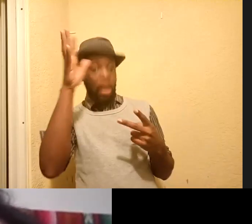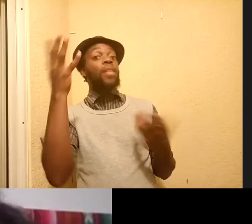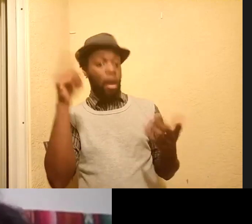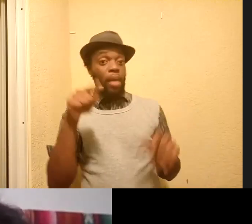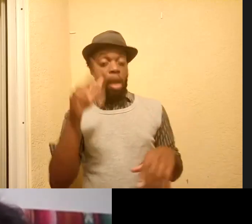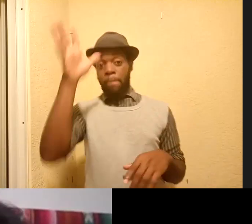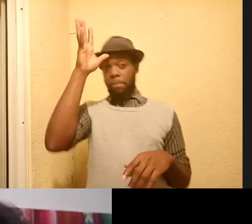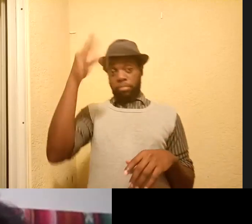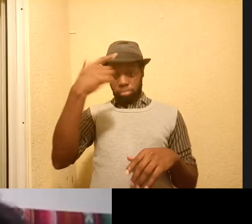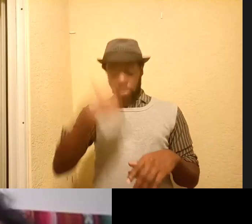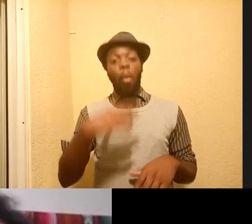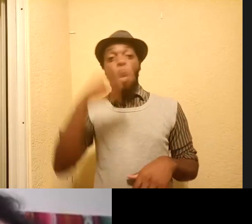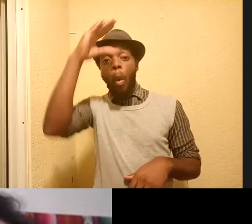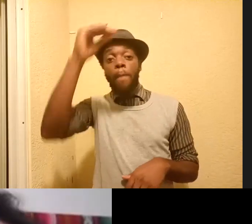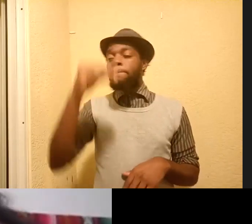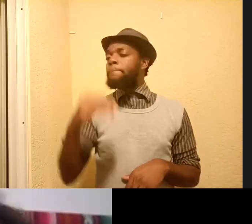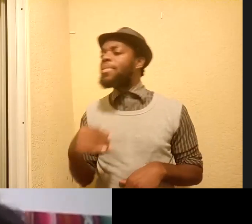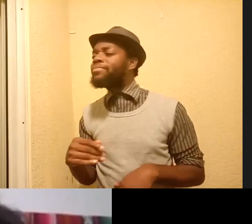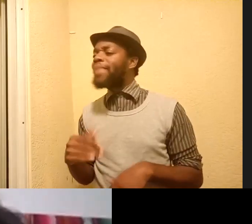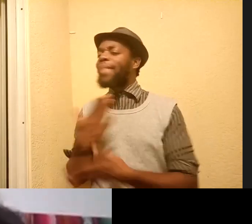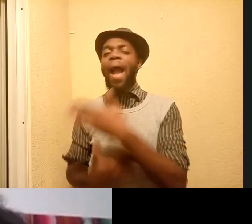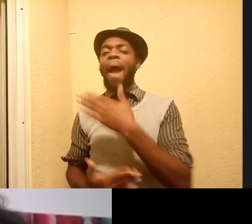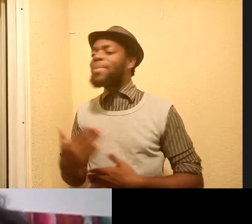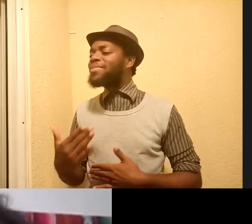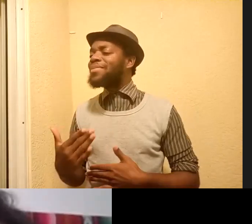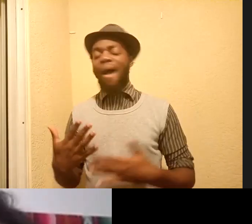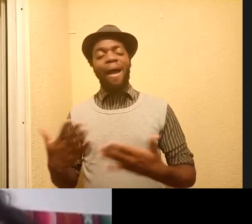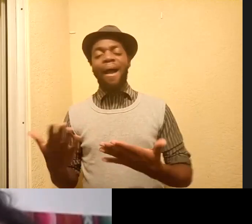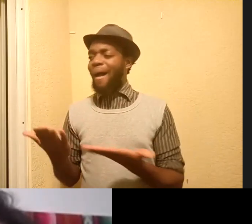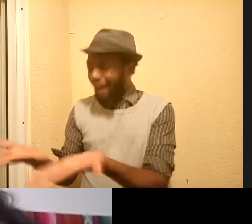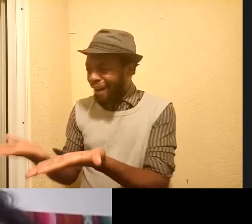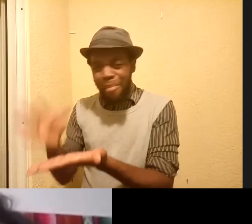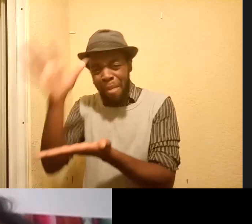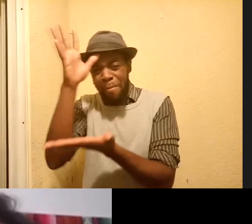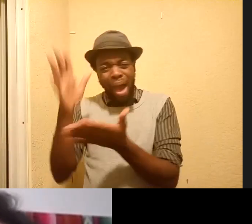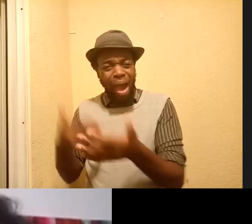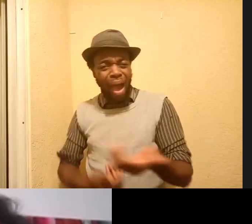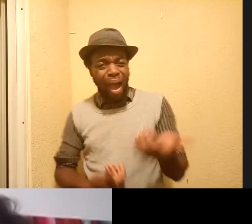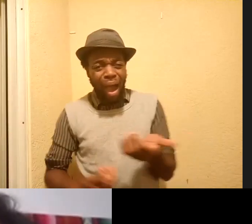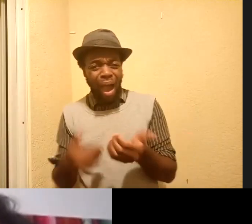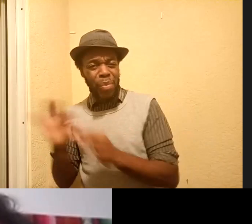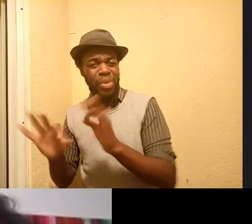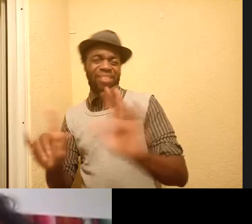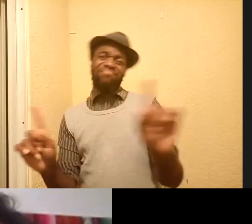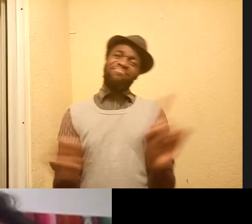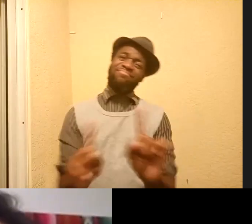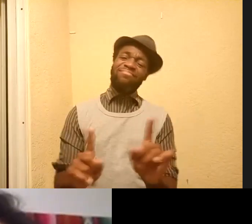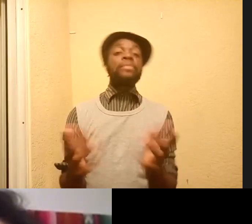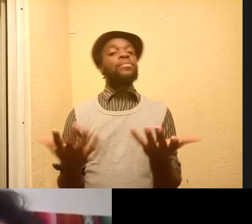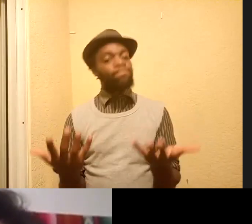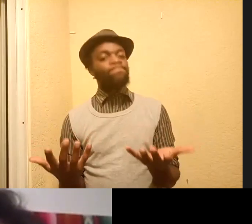que no tienen discapacidad. En muchos de los casos, pero también dentro de nuestros propios colectivos, en